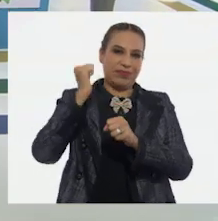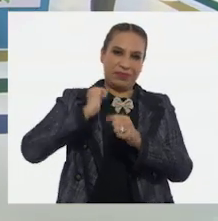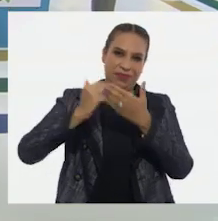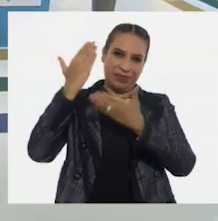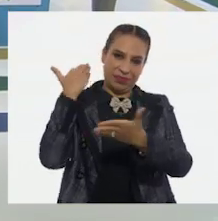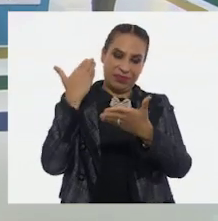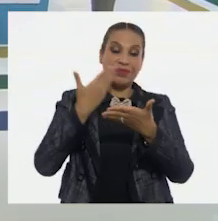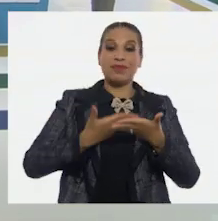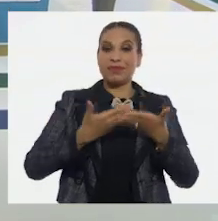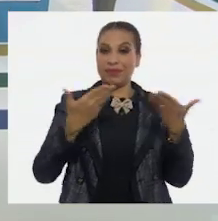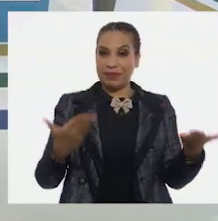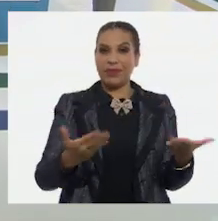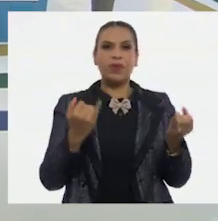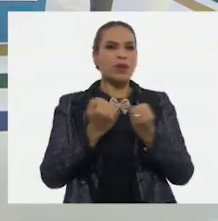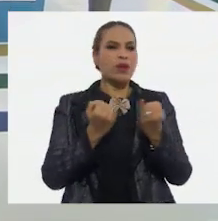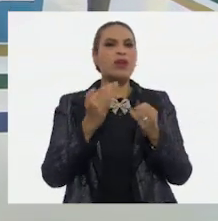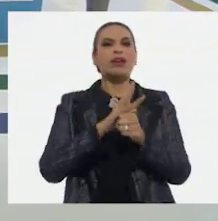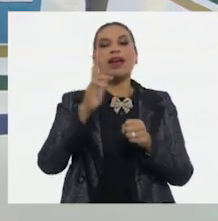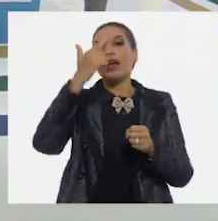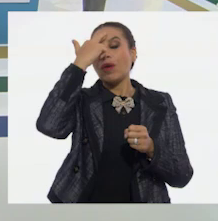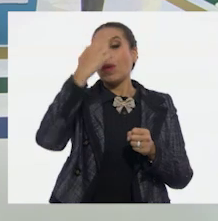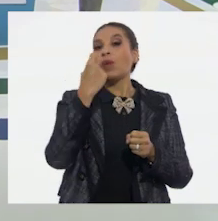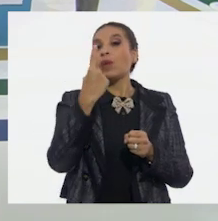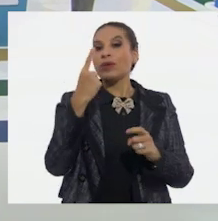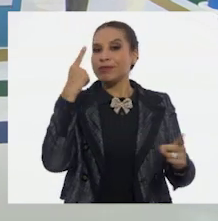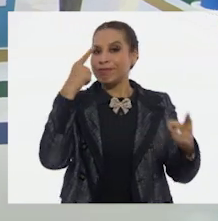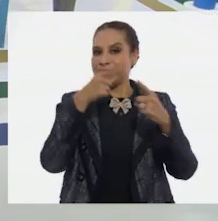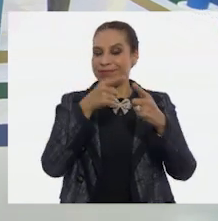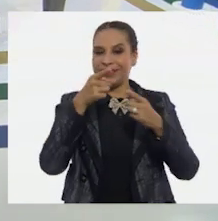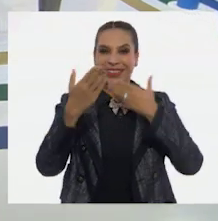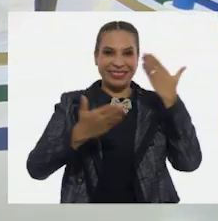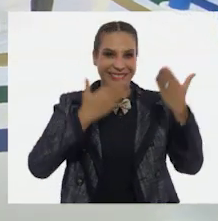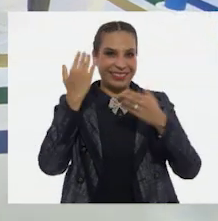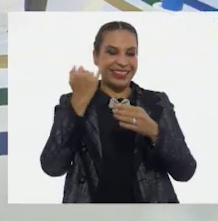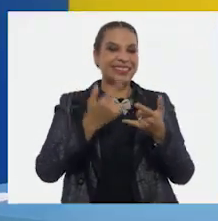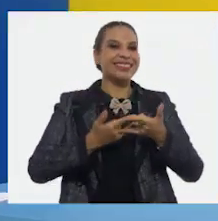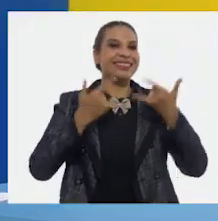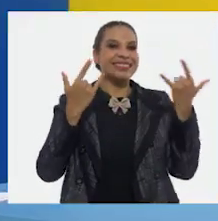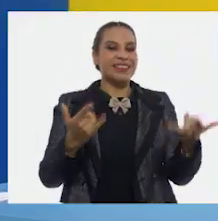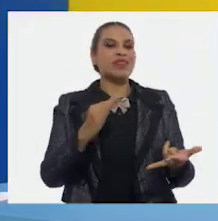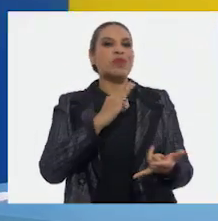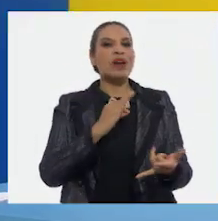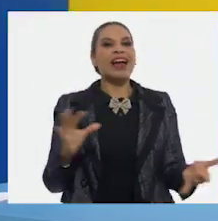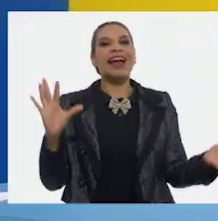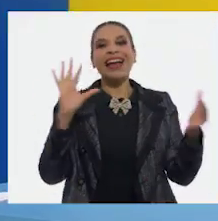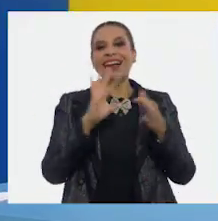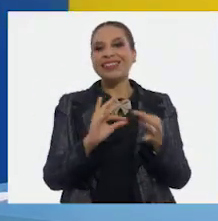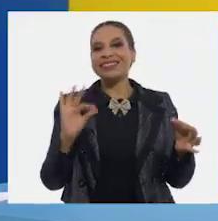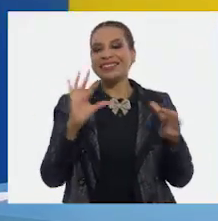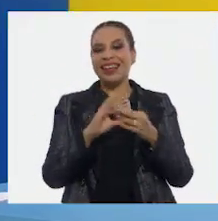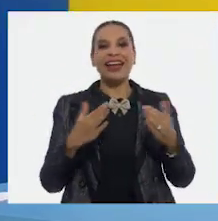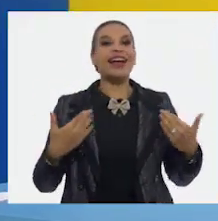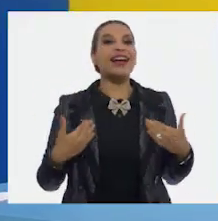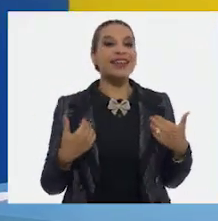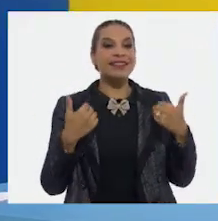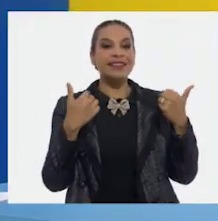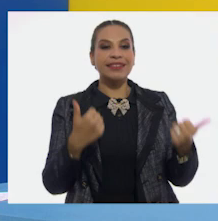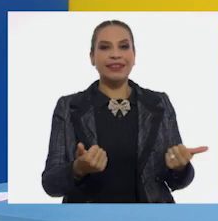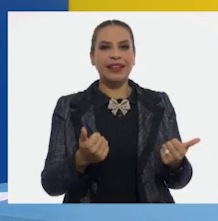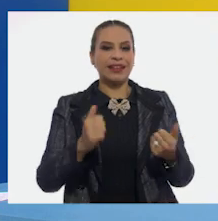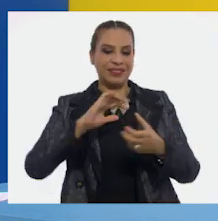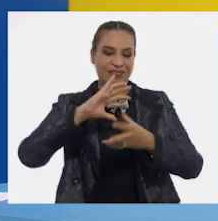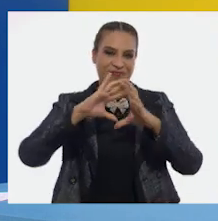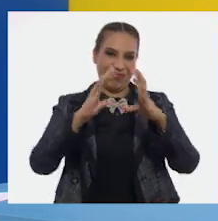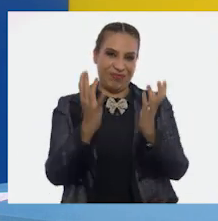presente también, porque recuerden que uno de los objetivos de estudiar historia es podernos explicar y comprender nuestro